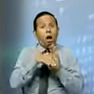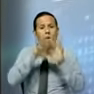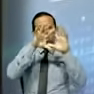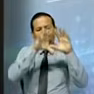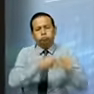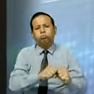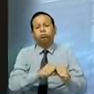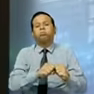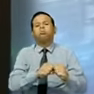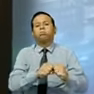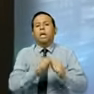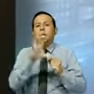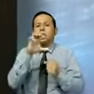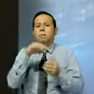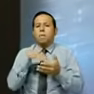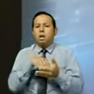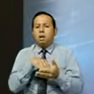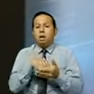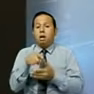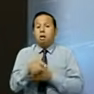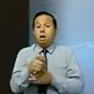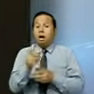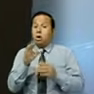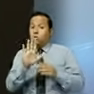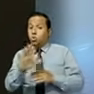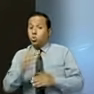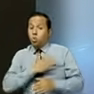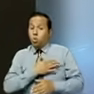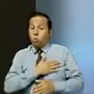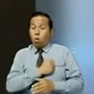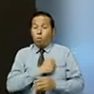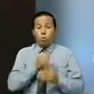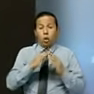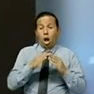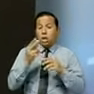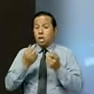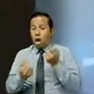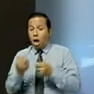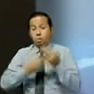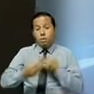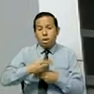la prohibición de enajenar bienes.